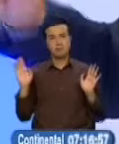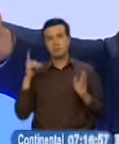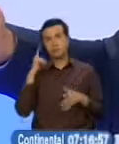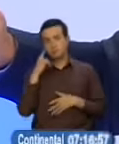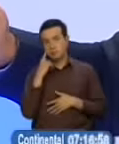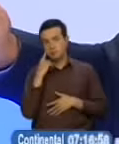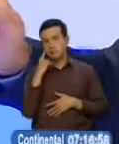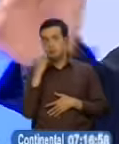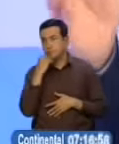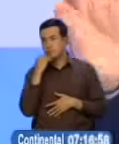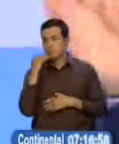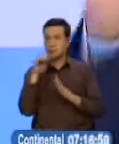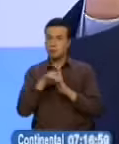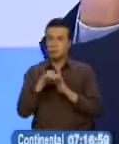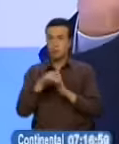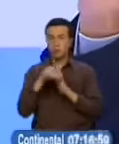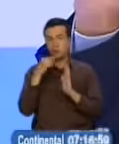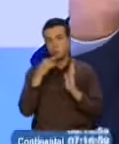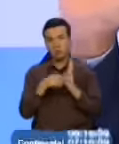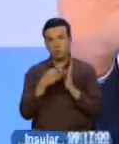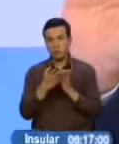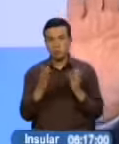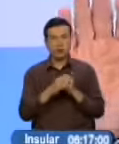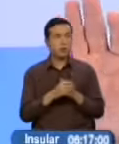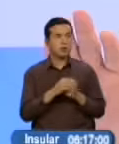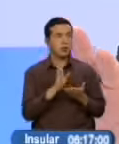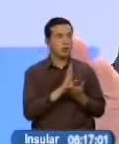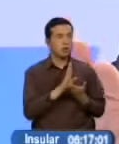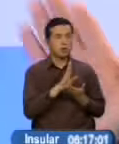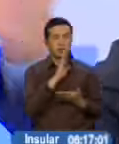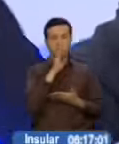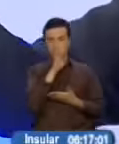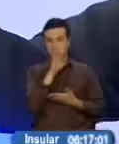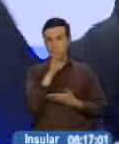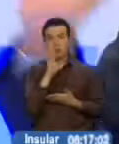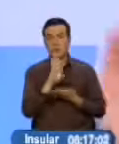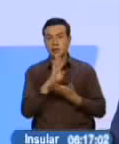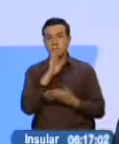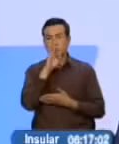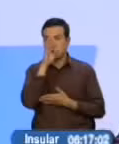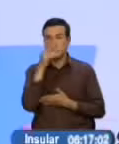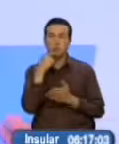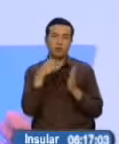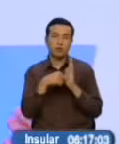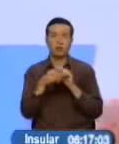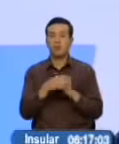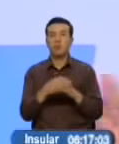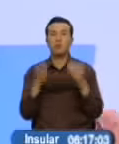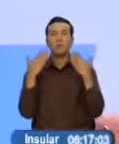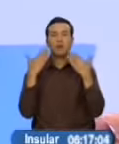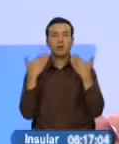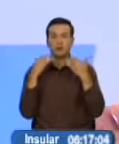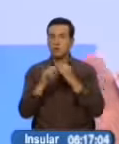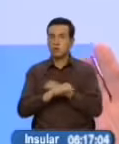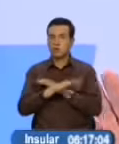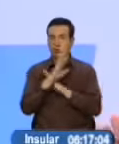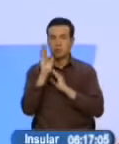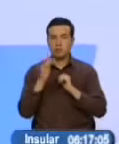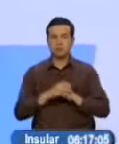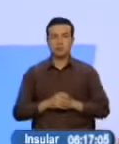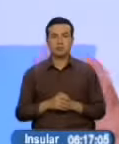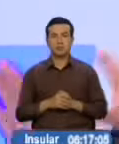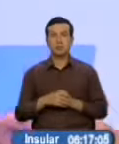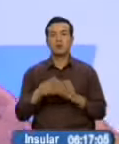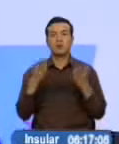hay un deducible. El ejemplo, claro, el tema de los seguros siempre hay deducible. Por eso, el ejemplo de la póliza de Guayaquil es clarísimo.